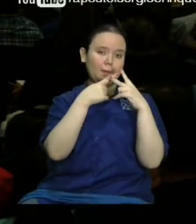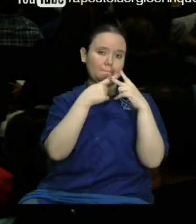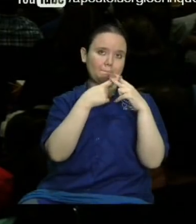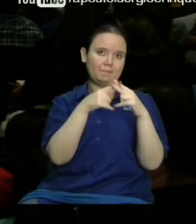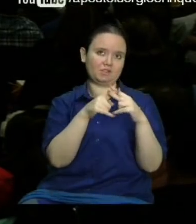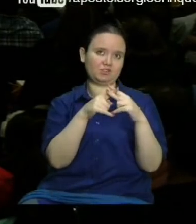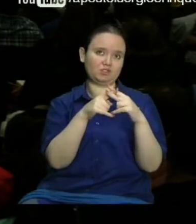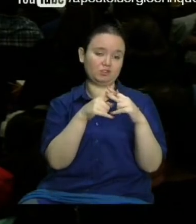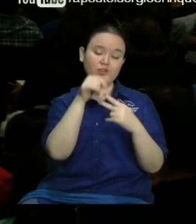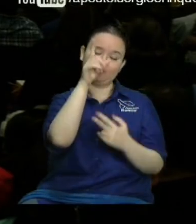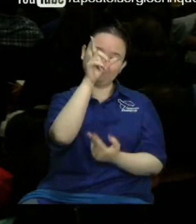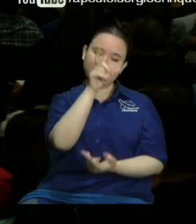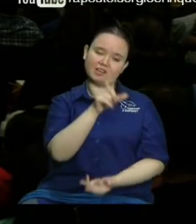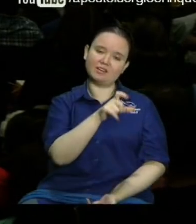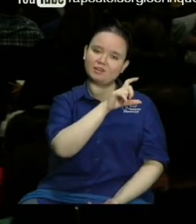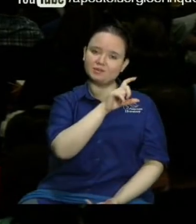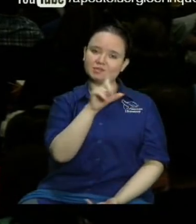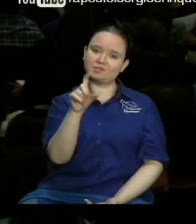la cruz.